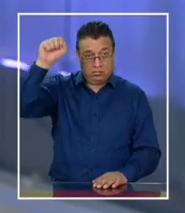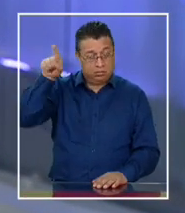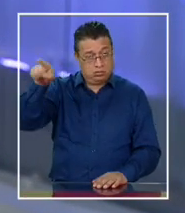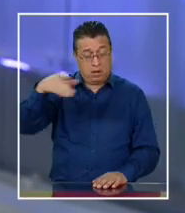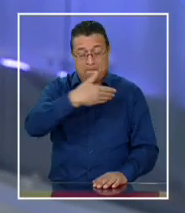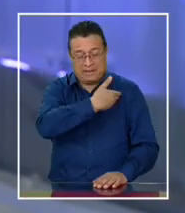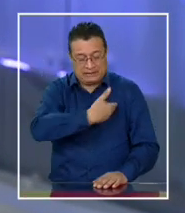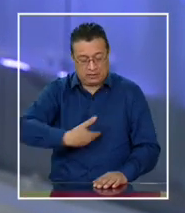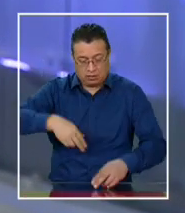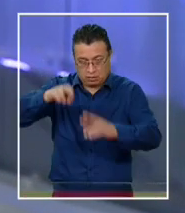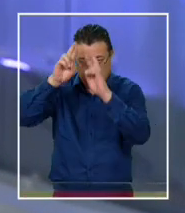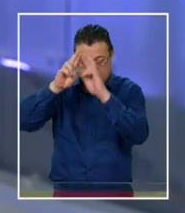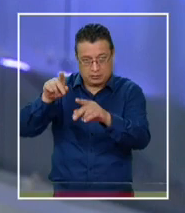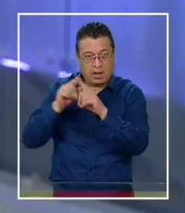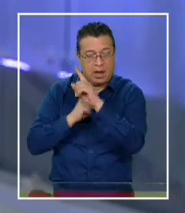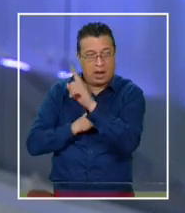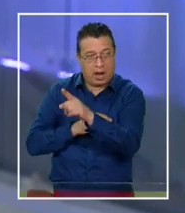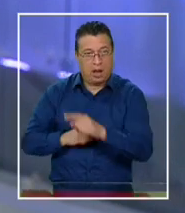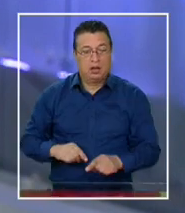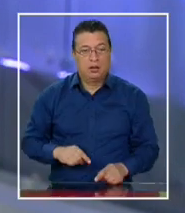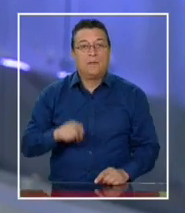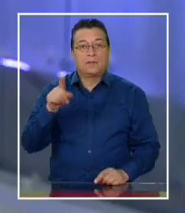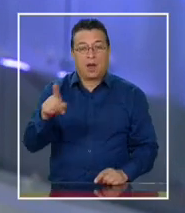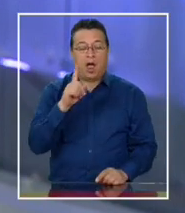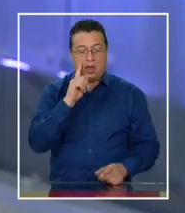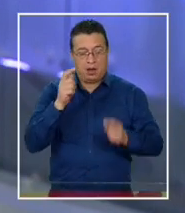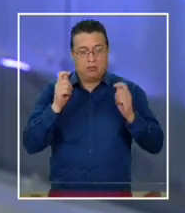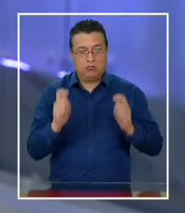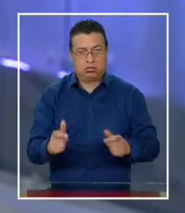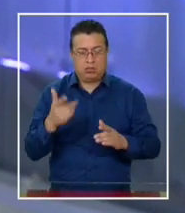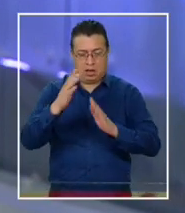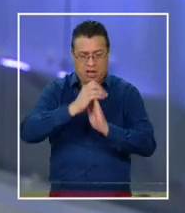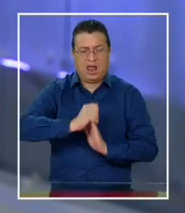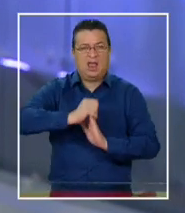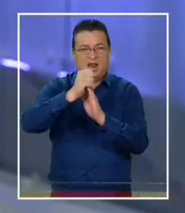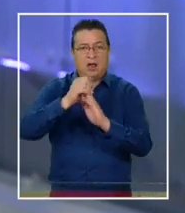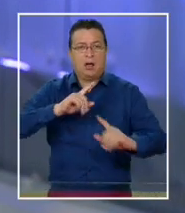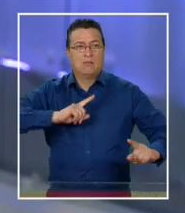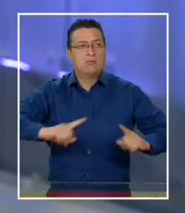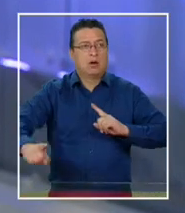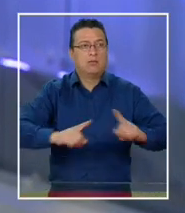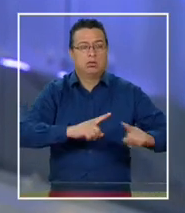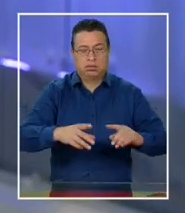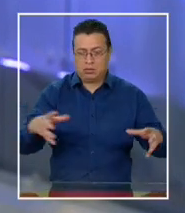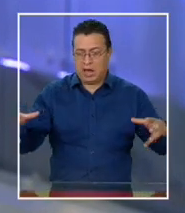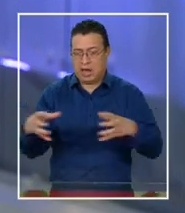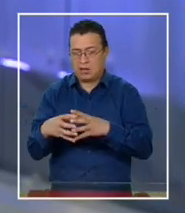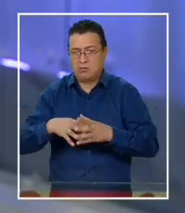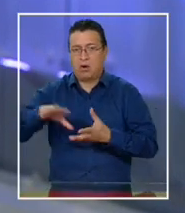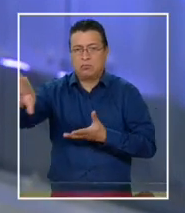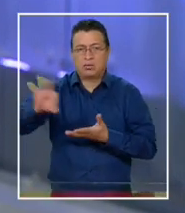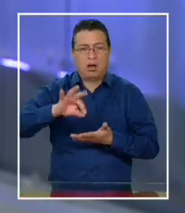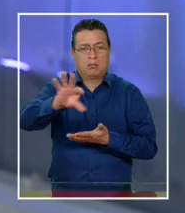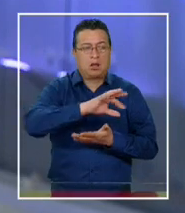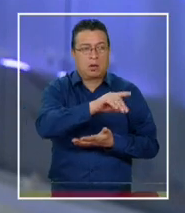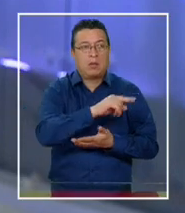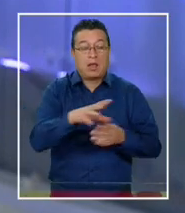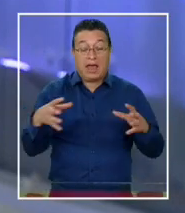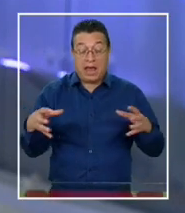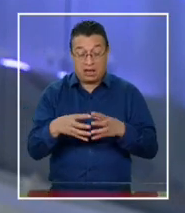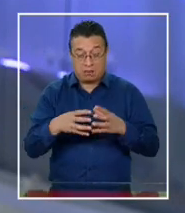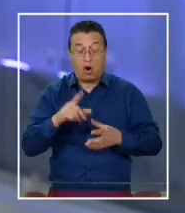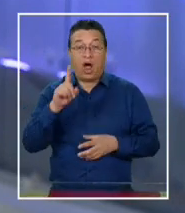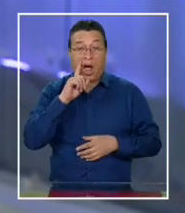república Y tiene unas capacidades y un liderazgo que ha armado un equipo y si en ese equipo